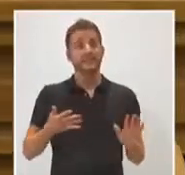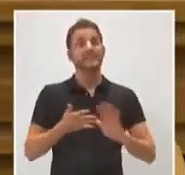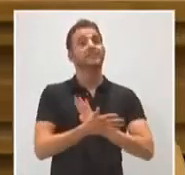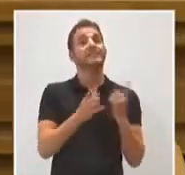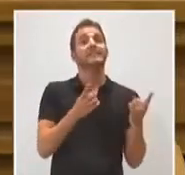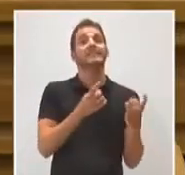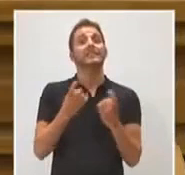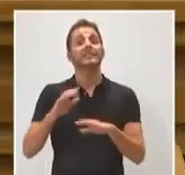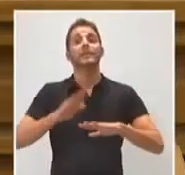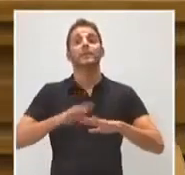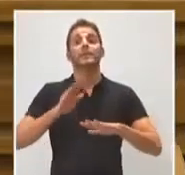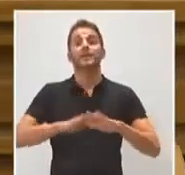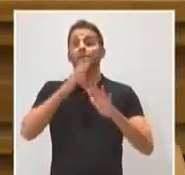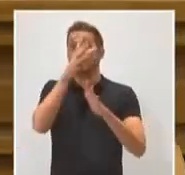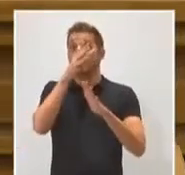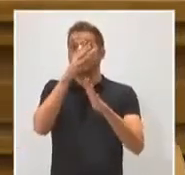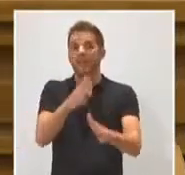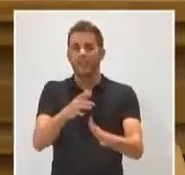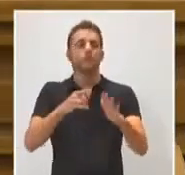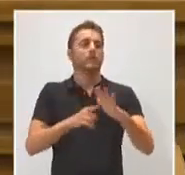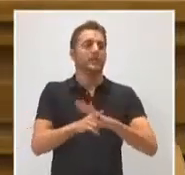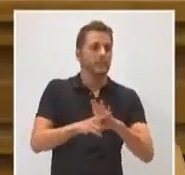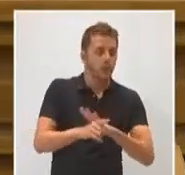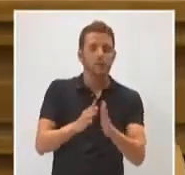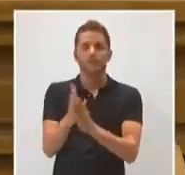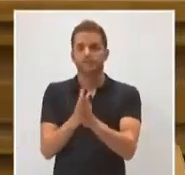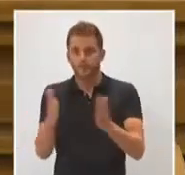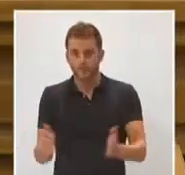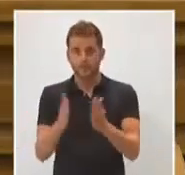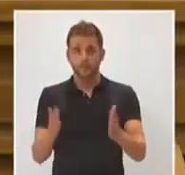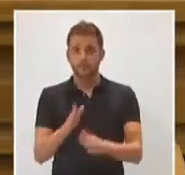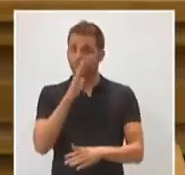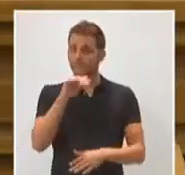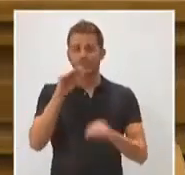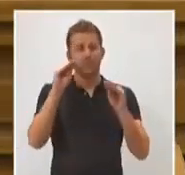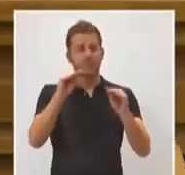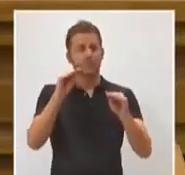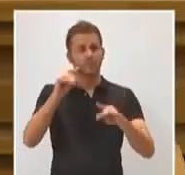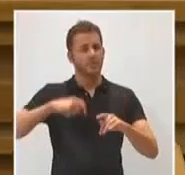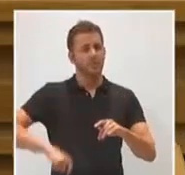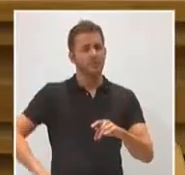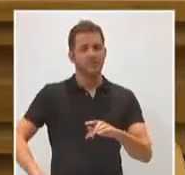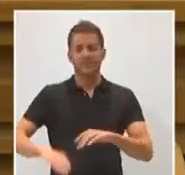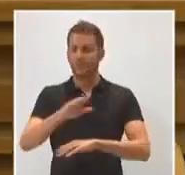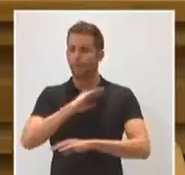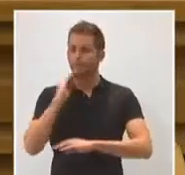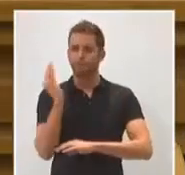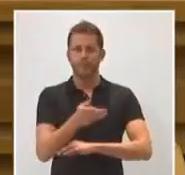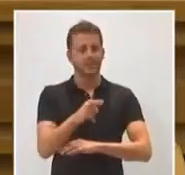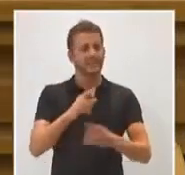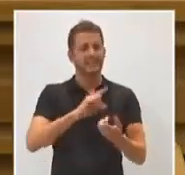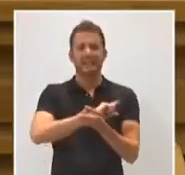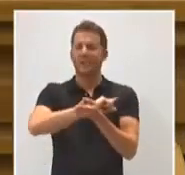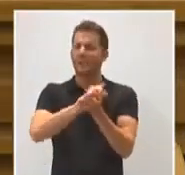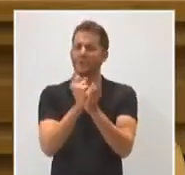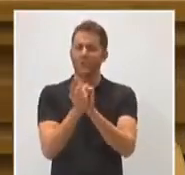de una década de gestación de gestión de impulso porque ha sido muy maltratada la formación profesional necesita de mucho cambio de mucha